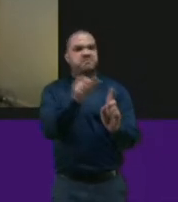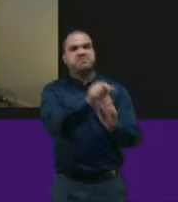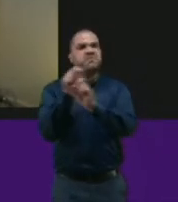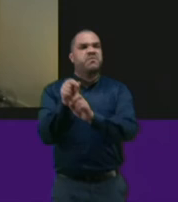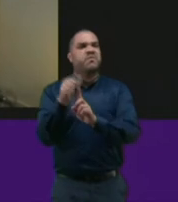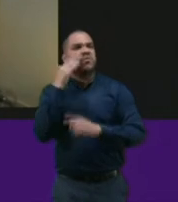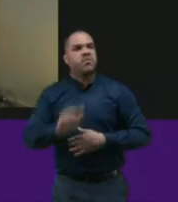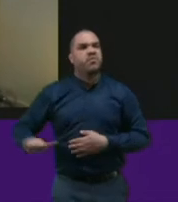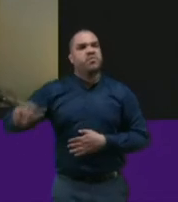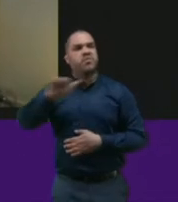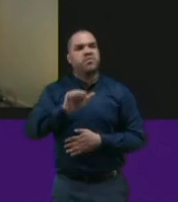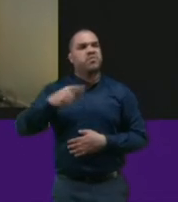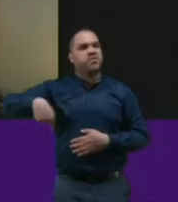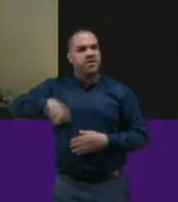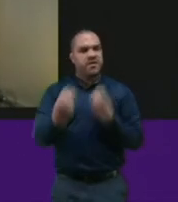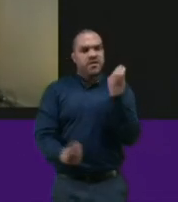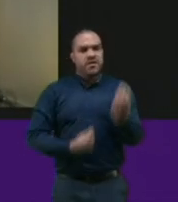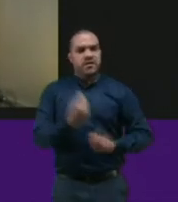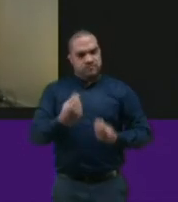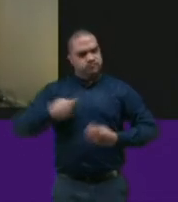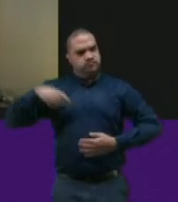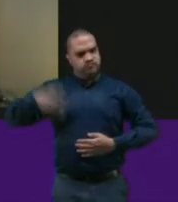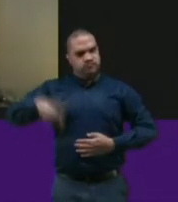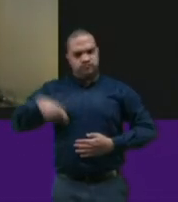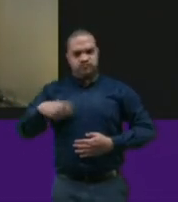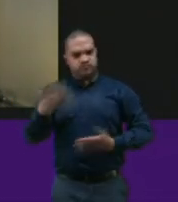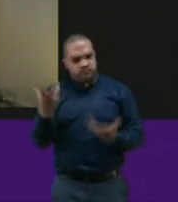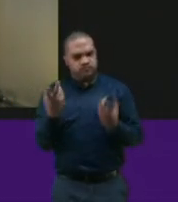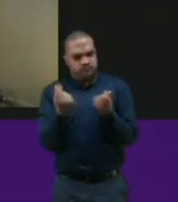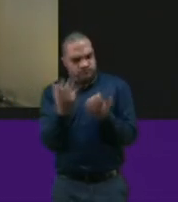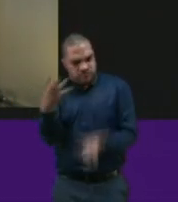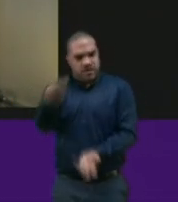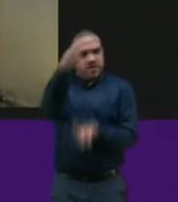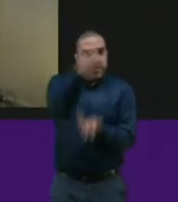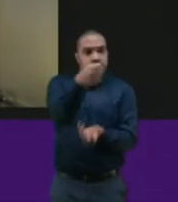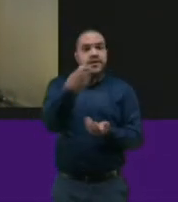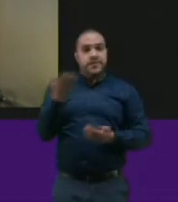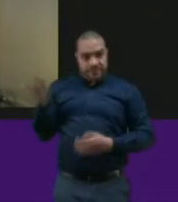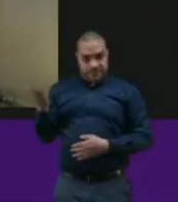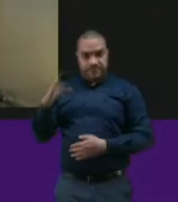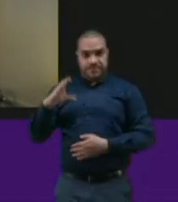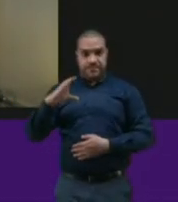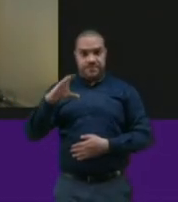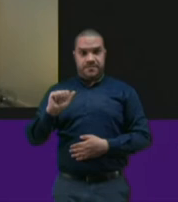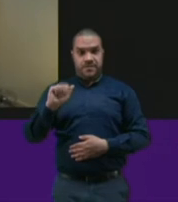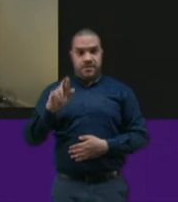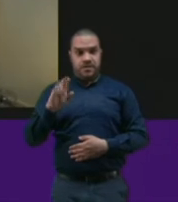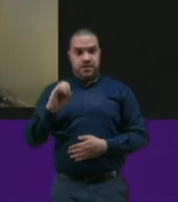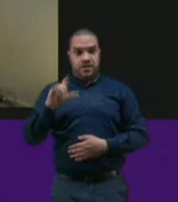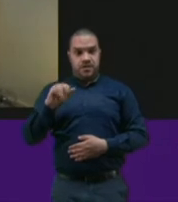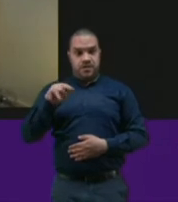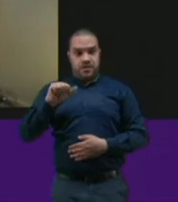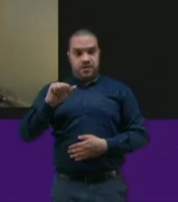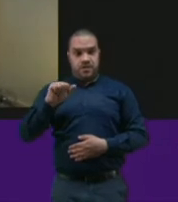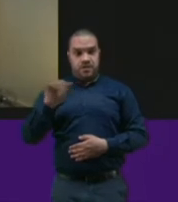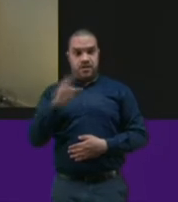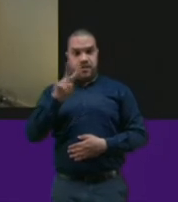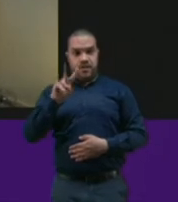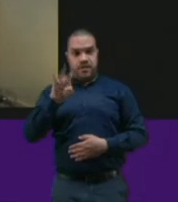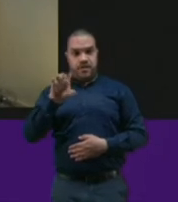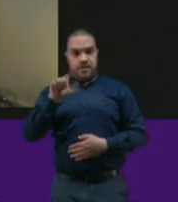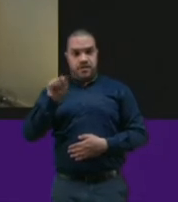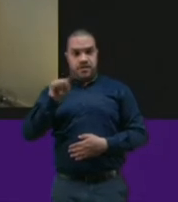mujeres para levantar capital. Entonces, Carolina Velázquez no se lo puede perder. ¿Listo?